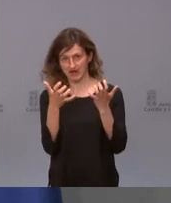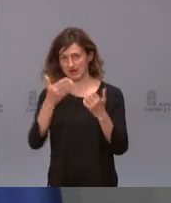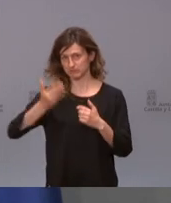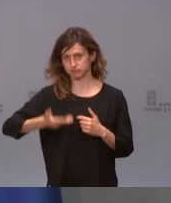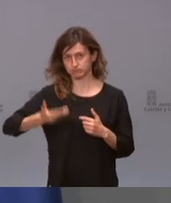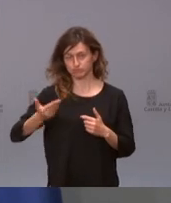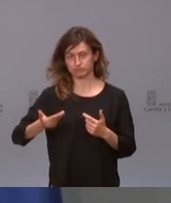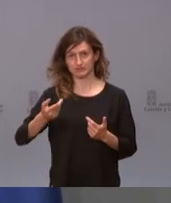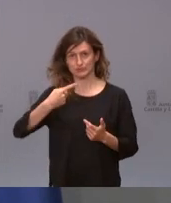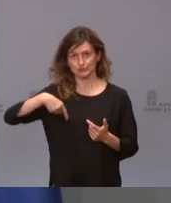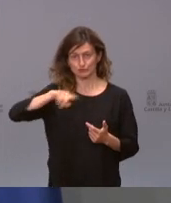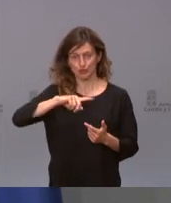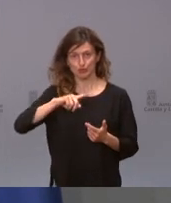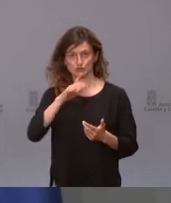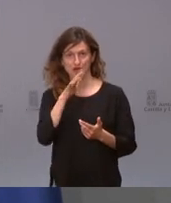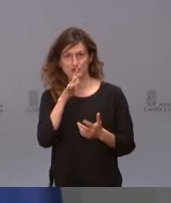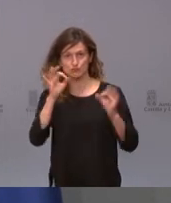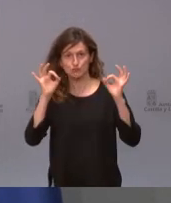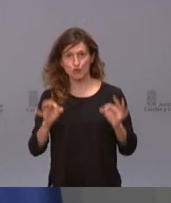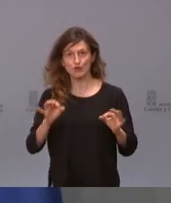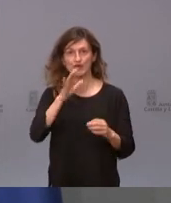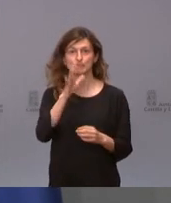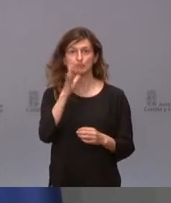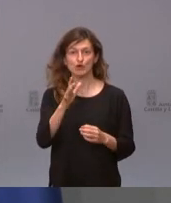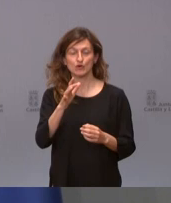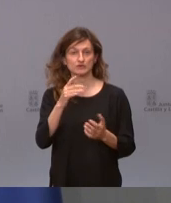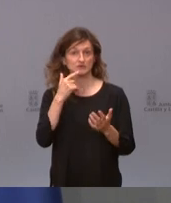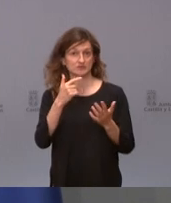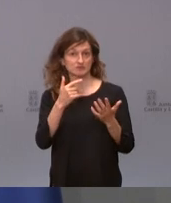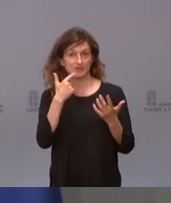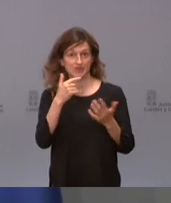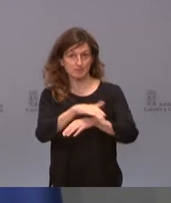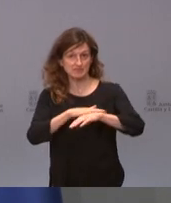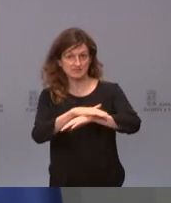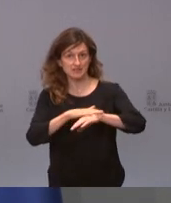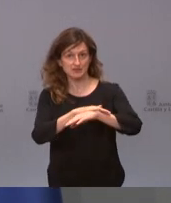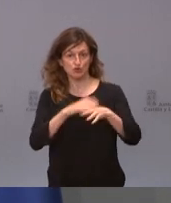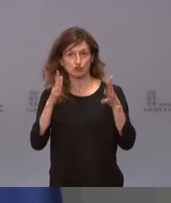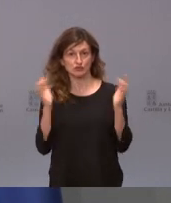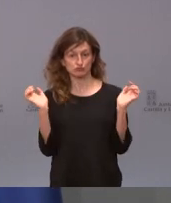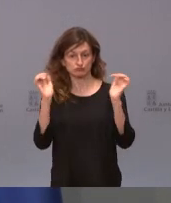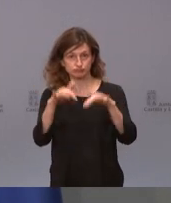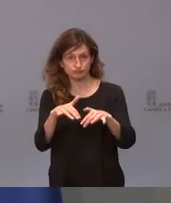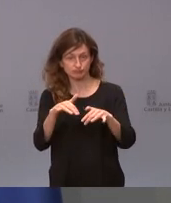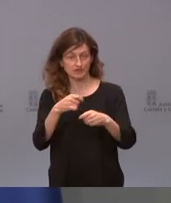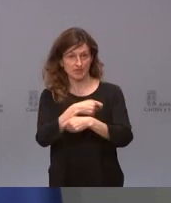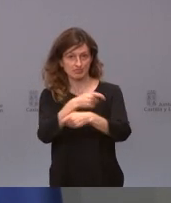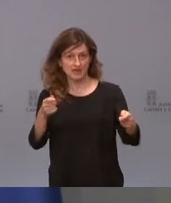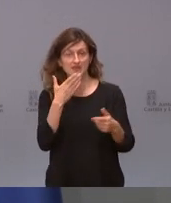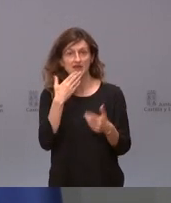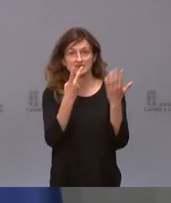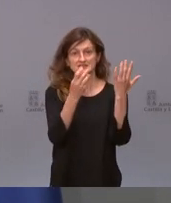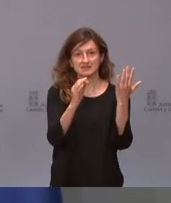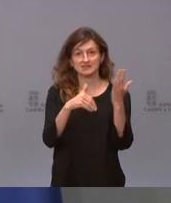y que le estamos aplicando ahora mismo según las indicaciones del ministerio del vaso gente la territorial a la población entre 70